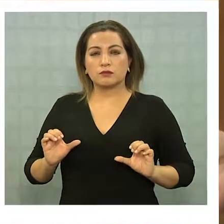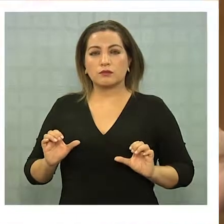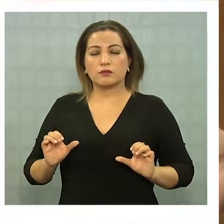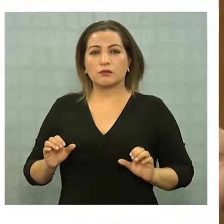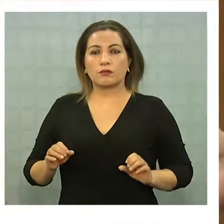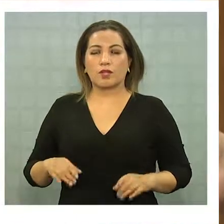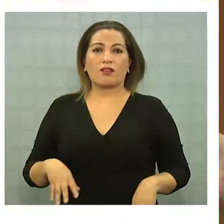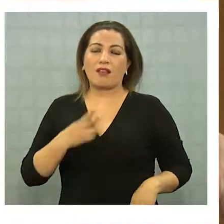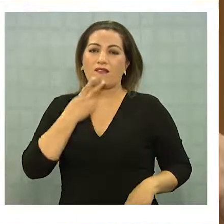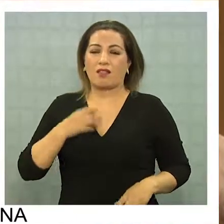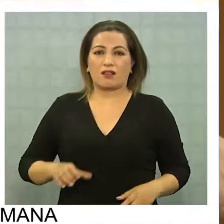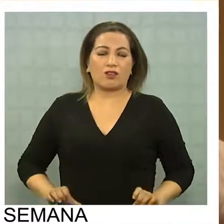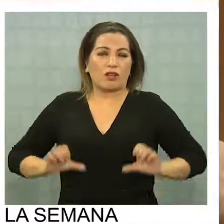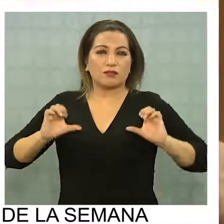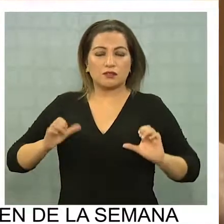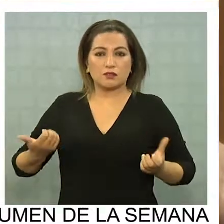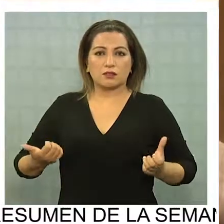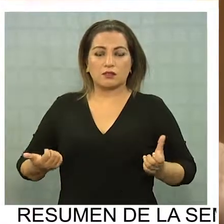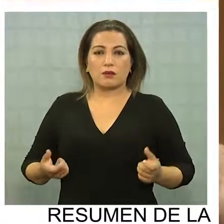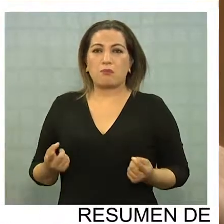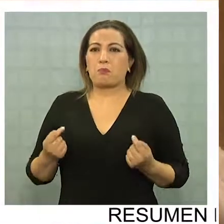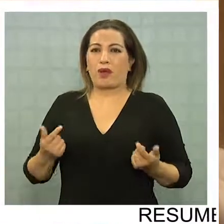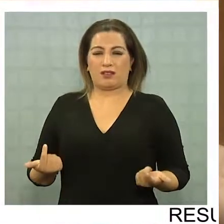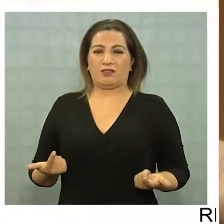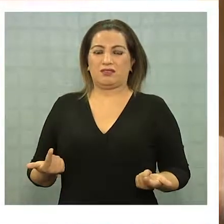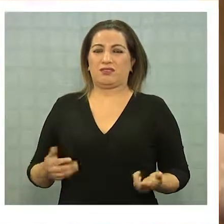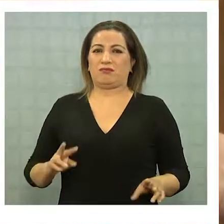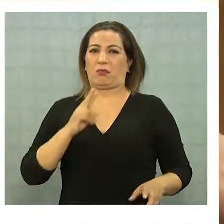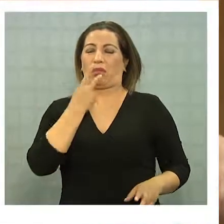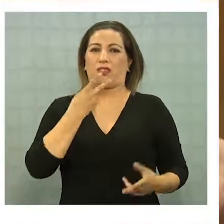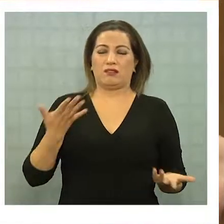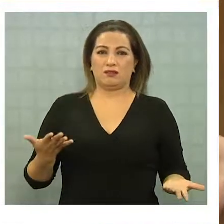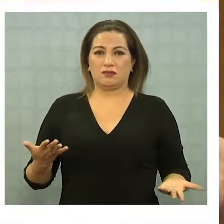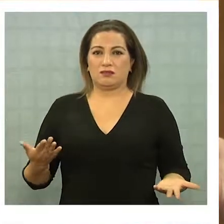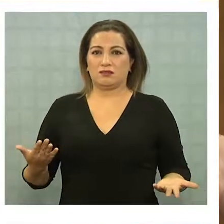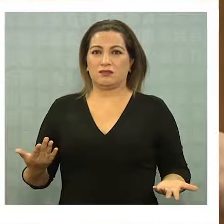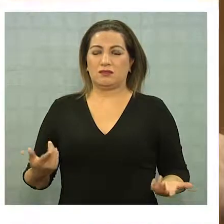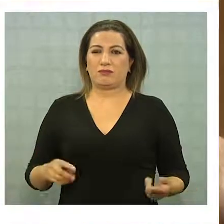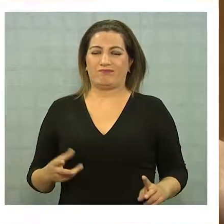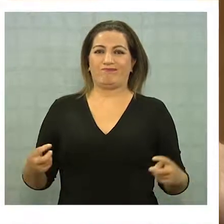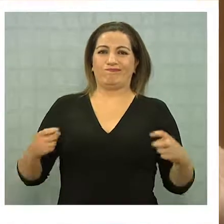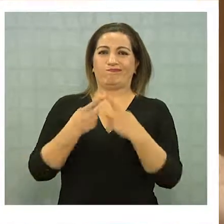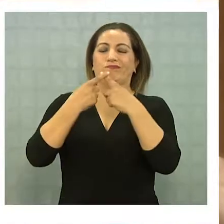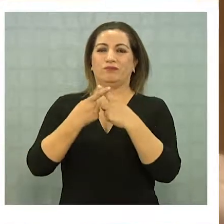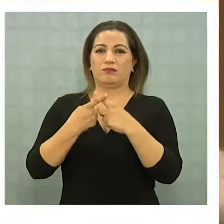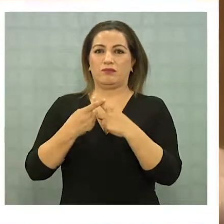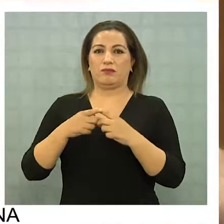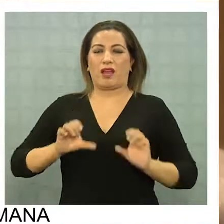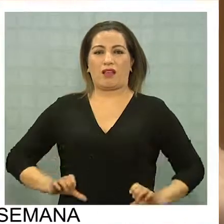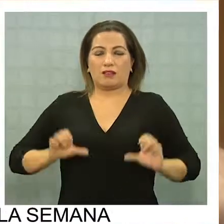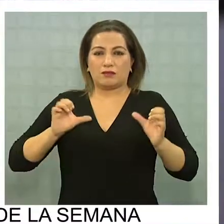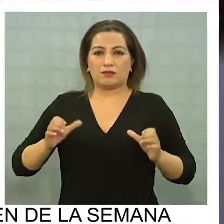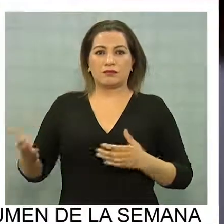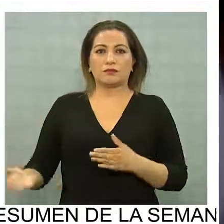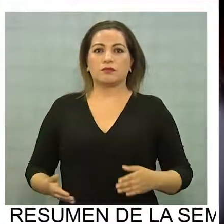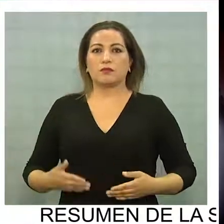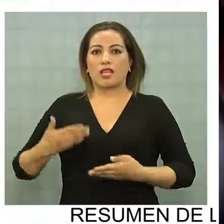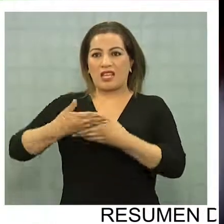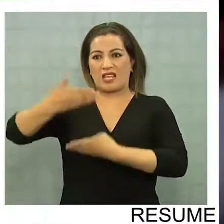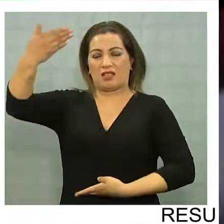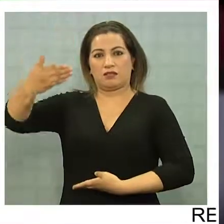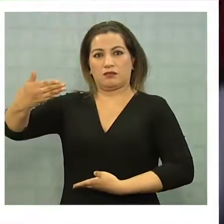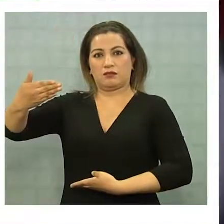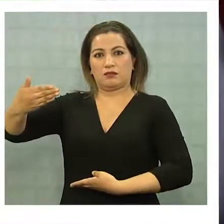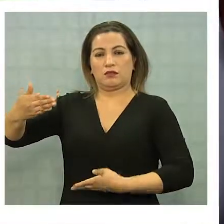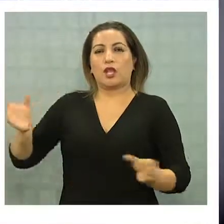o de la bioética, obviamente parece algo bastante contradictorio y bastante reñido con la ética. En